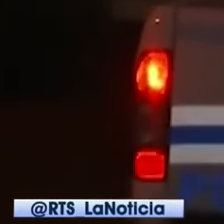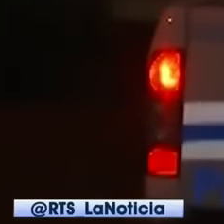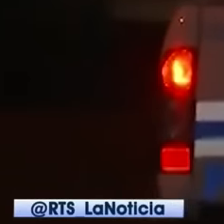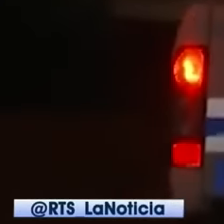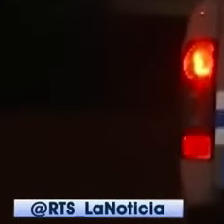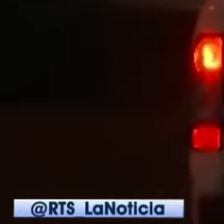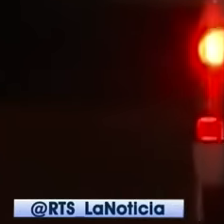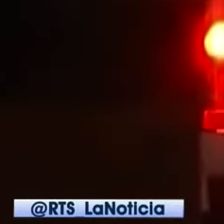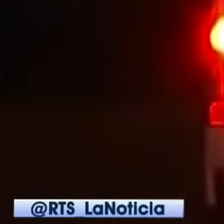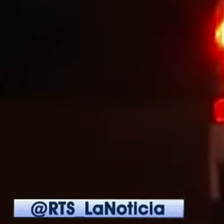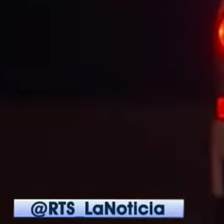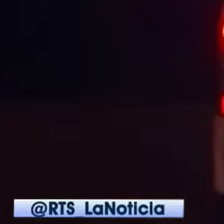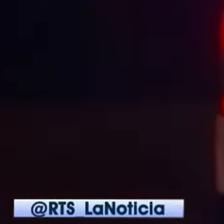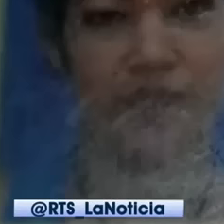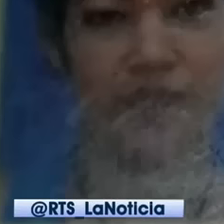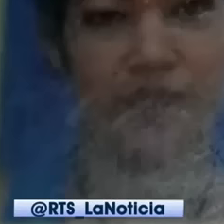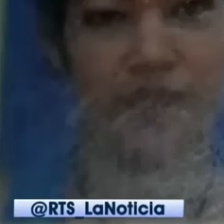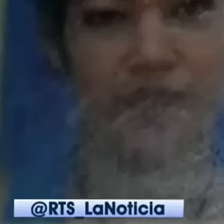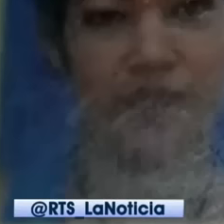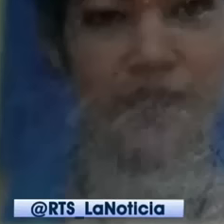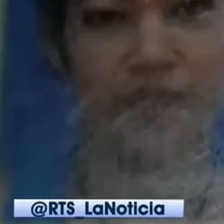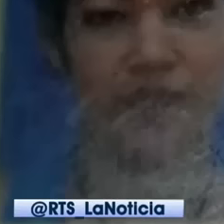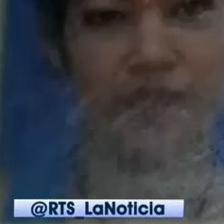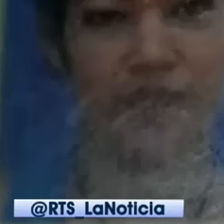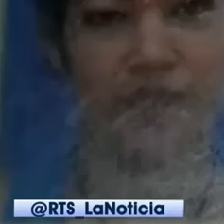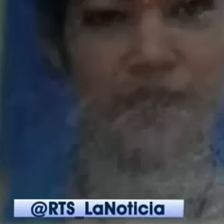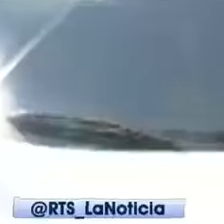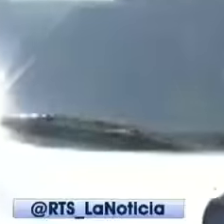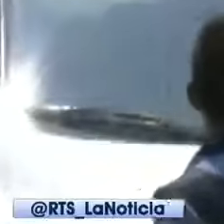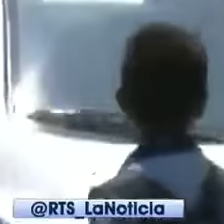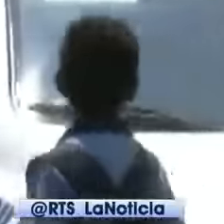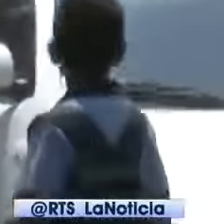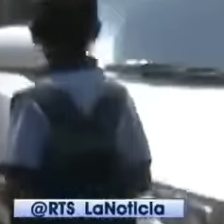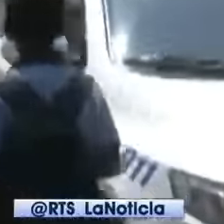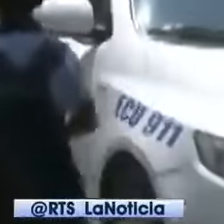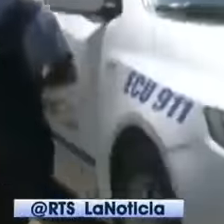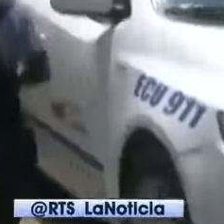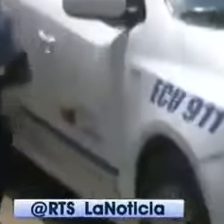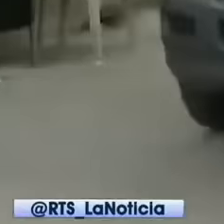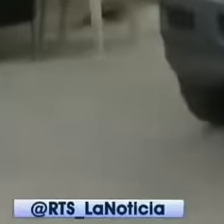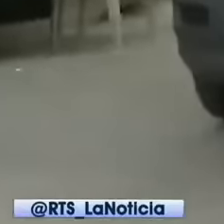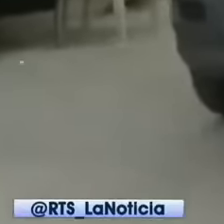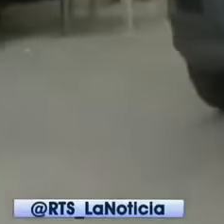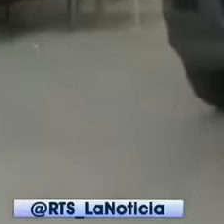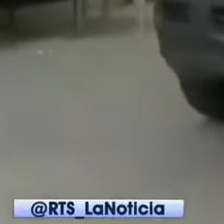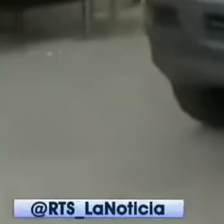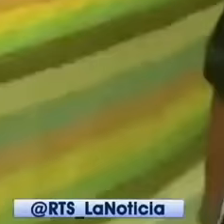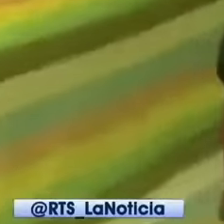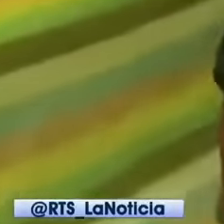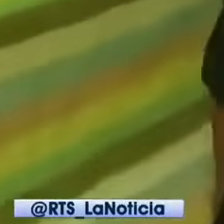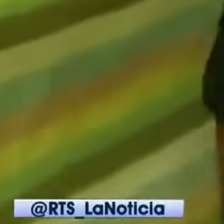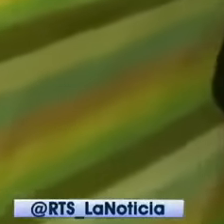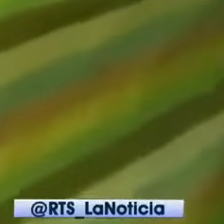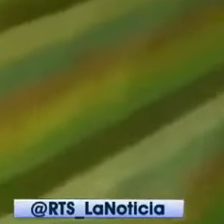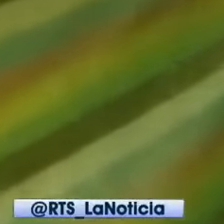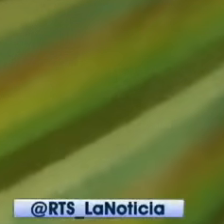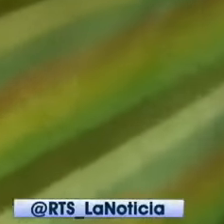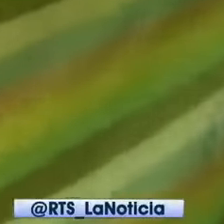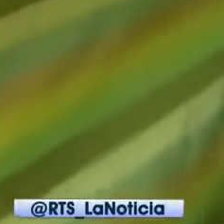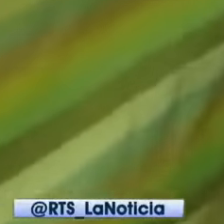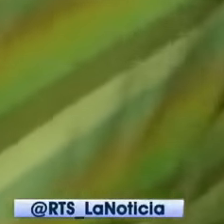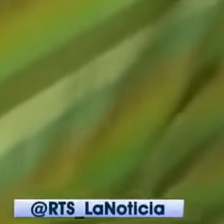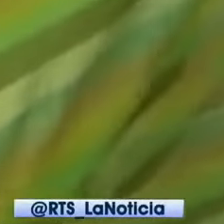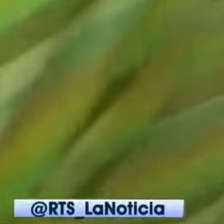Una mujer fue estrangulada por su pareja en la parroquia Colón de Puerto Viejo, en Manabí. El hecho se registró en horas de la noche cuando el presunto victimario la